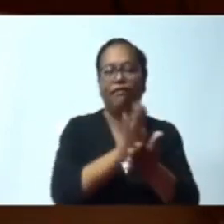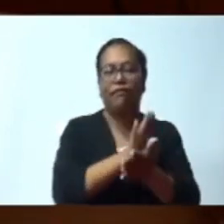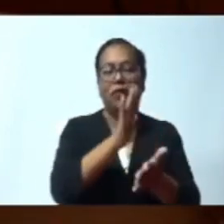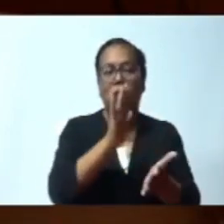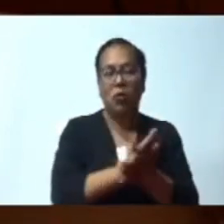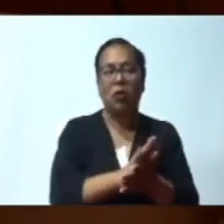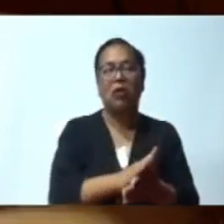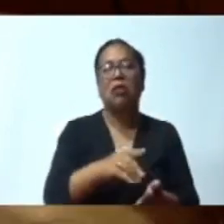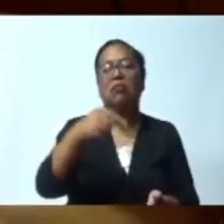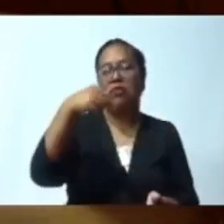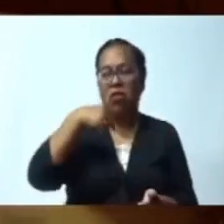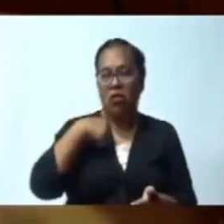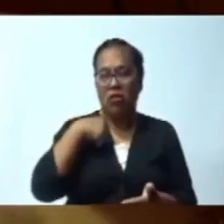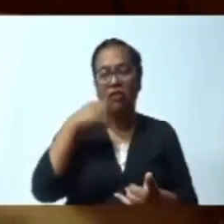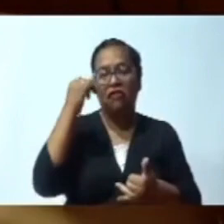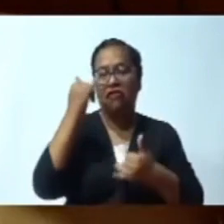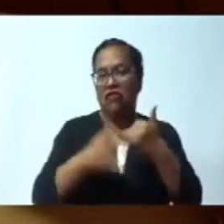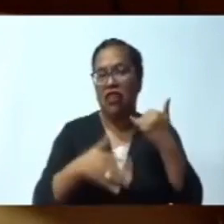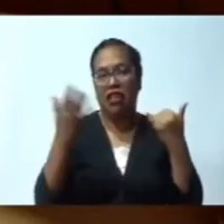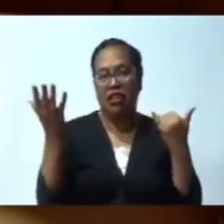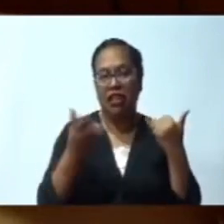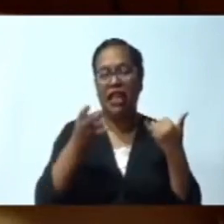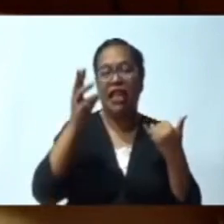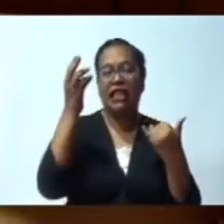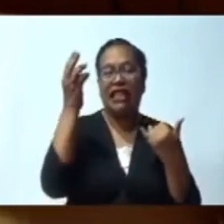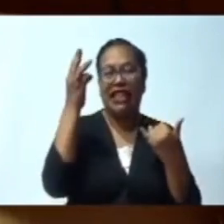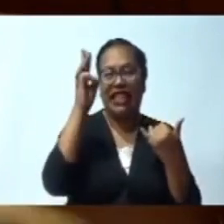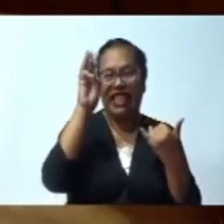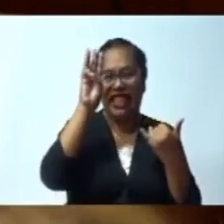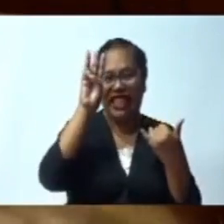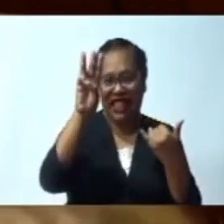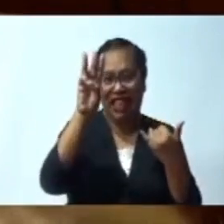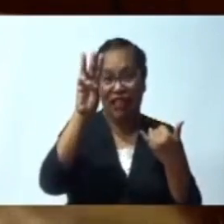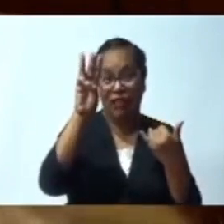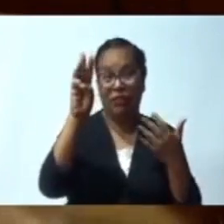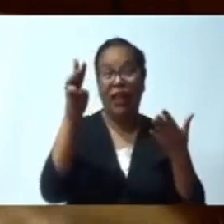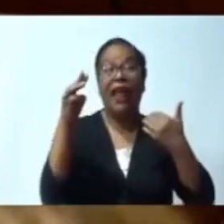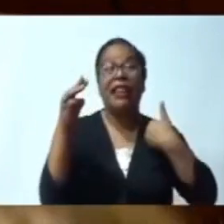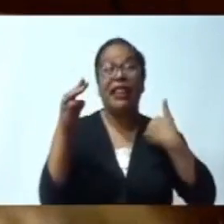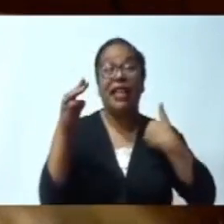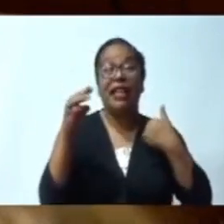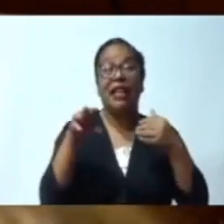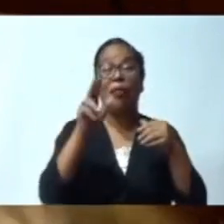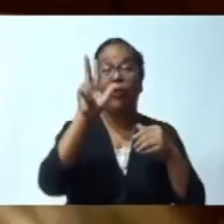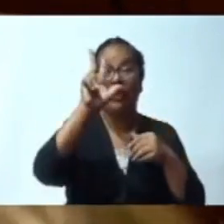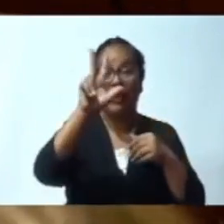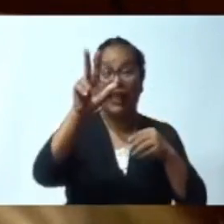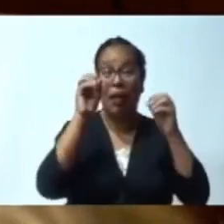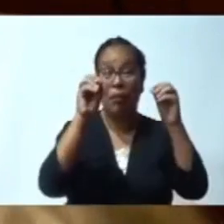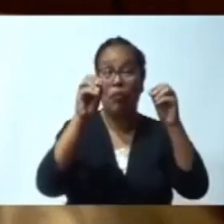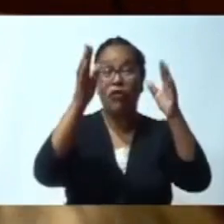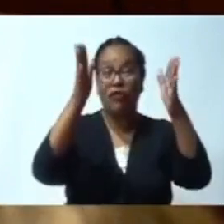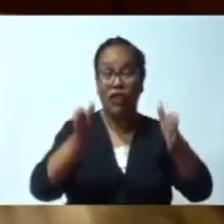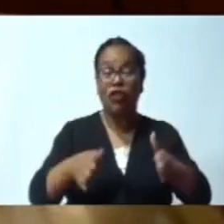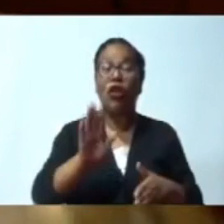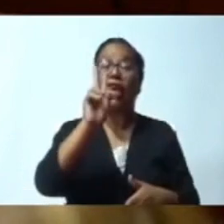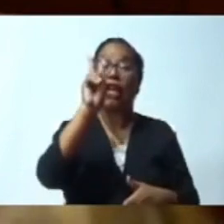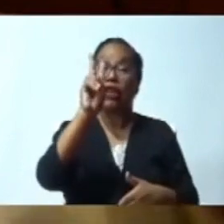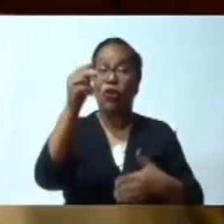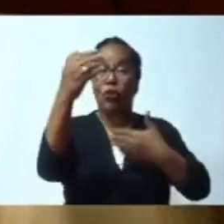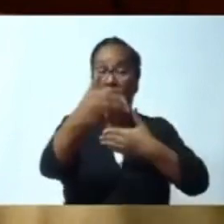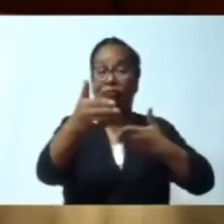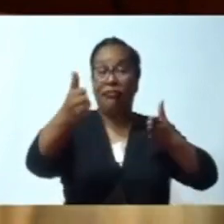que hice fue el sexto de primaria. Solo habían tres profesores y dos aulas, cada una con